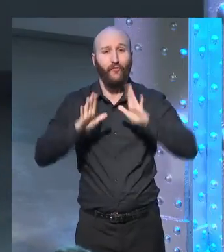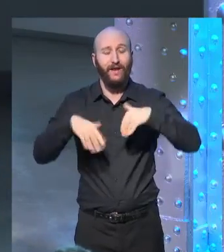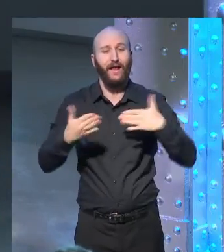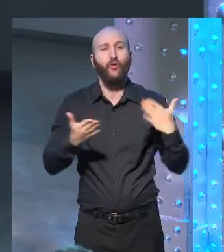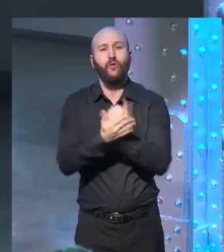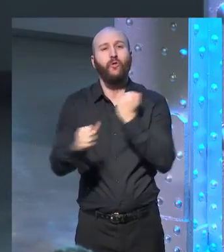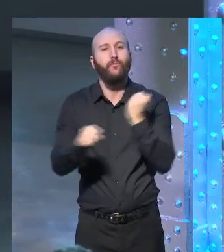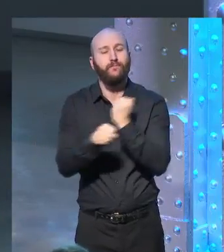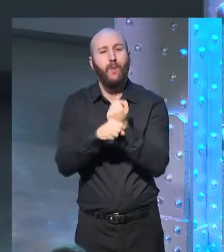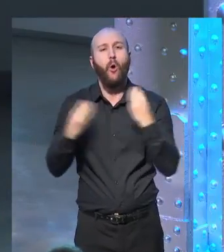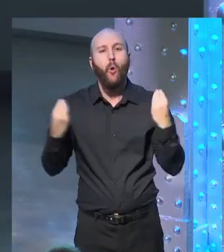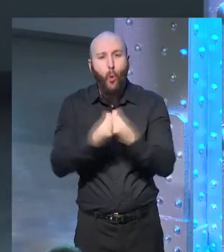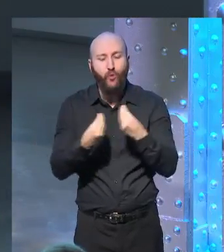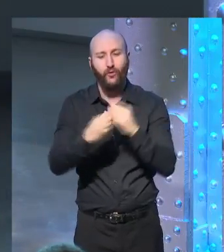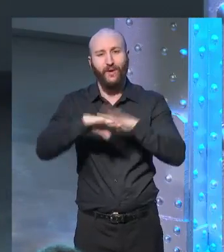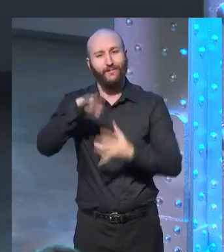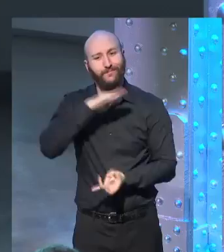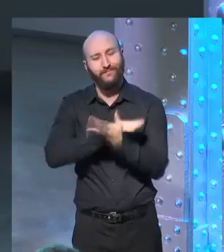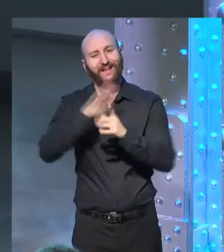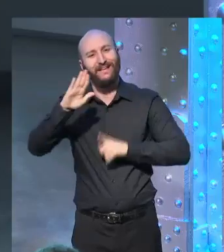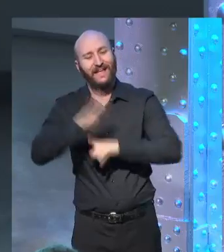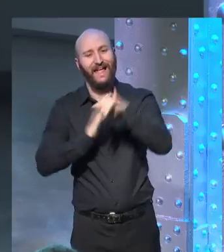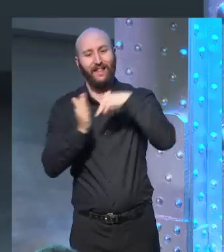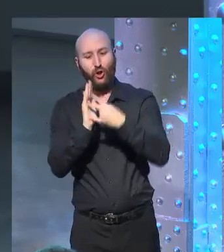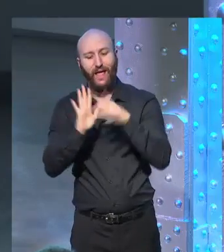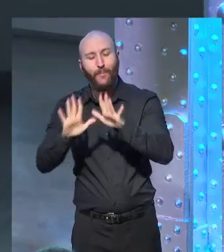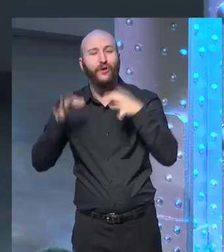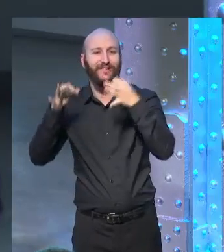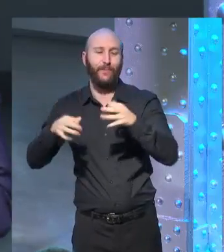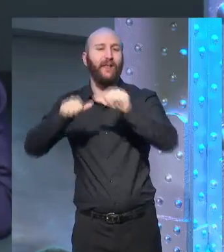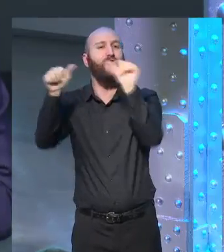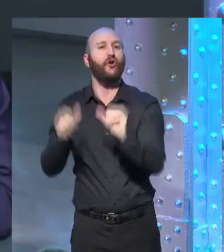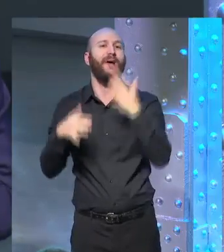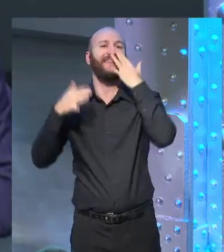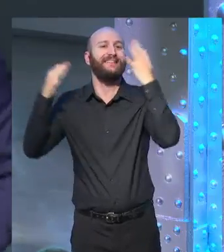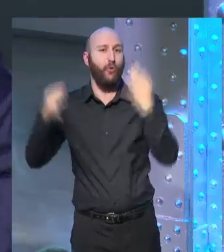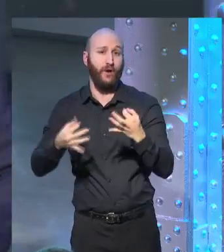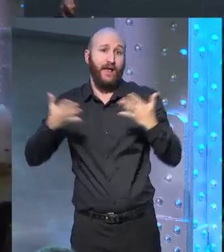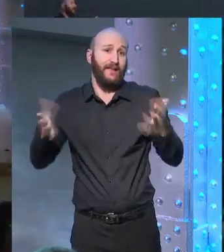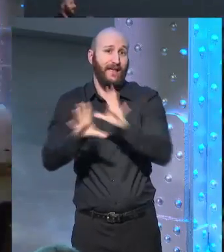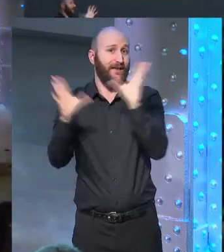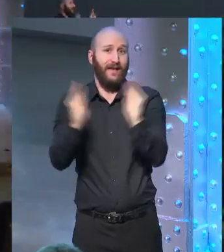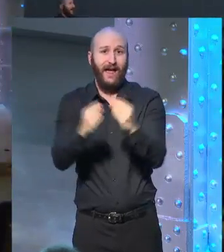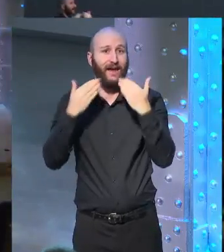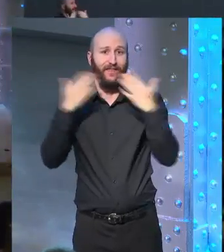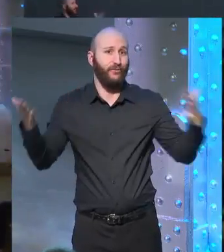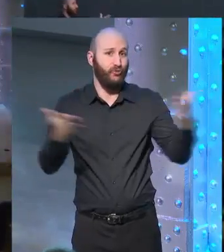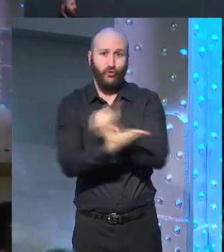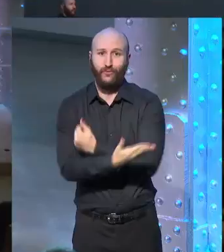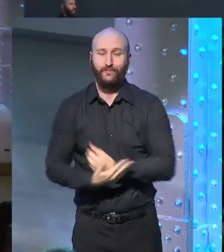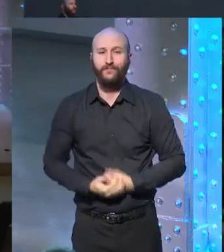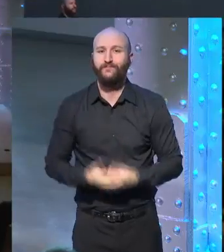juntos en desarrollar la tecnología y que lo hagamos de una forma segura. Así que muchas gracias por todo.